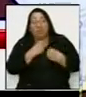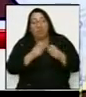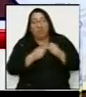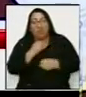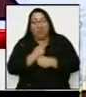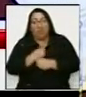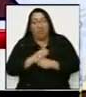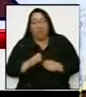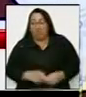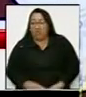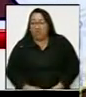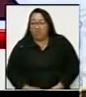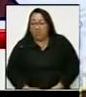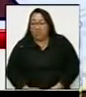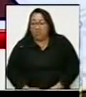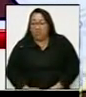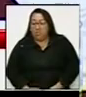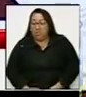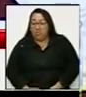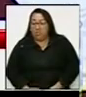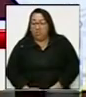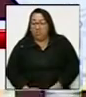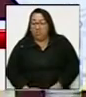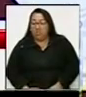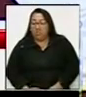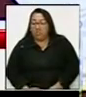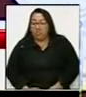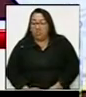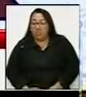responsabilidades a los trabajadores.